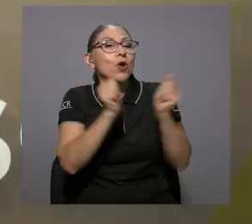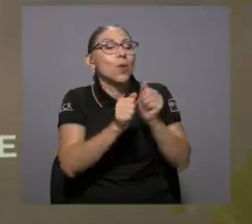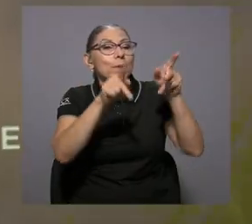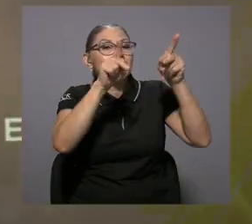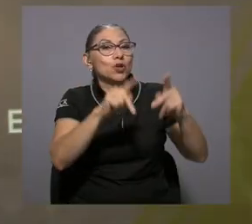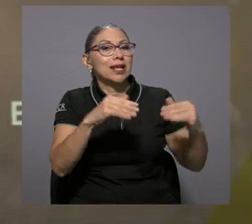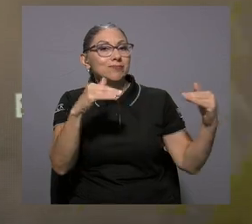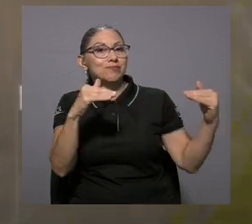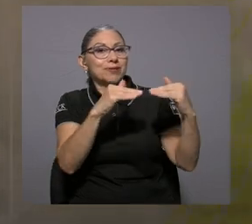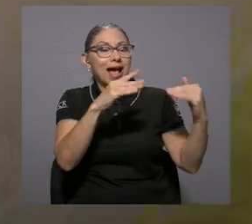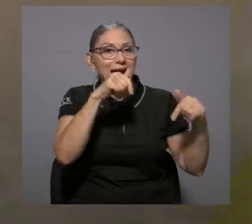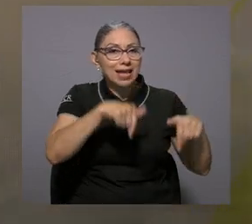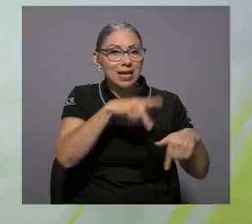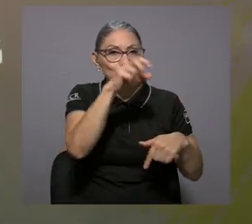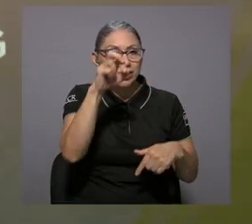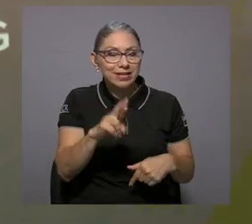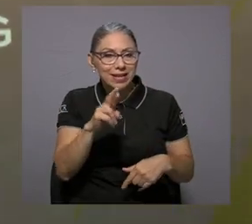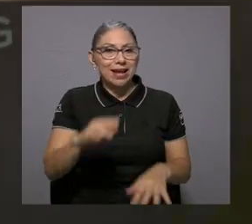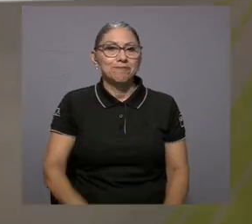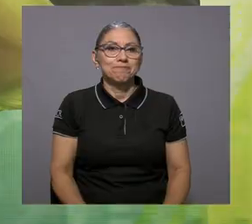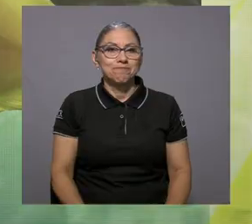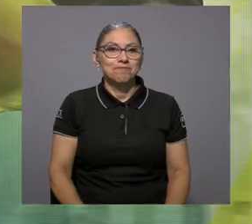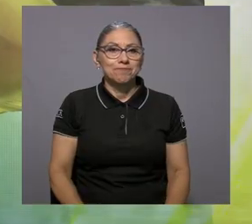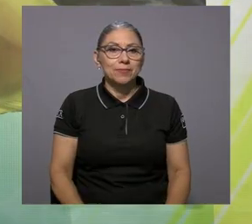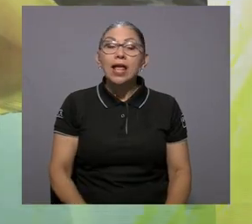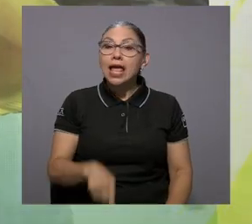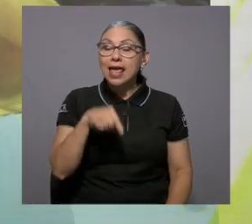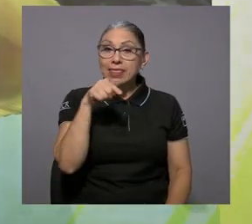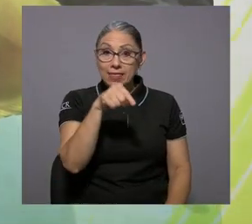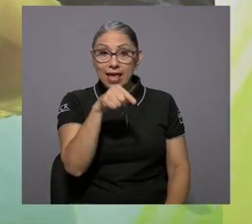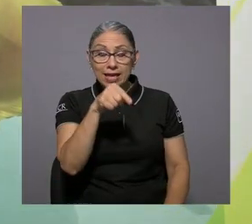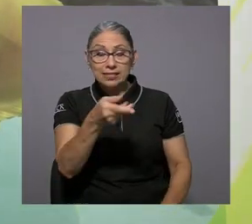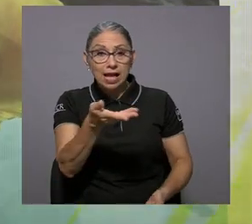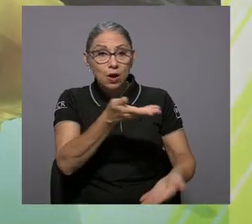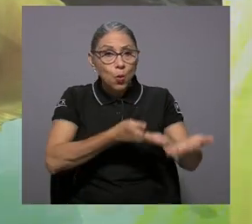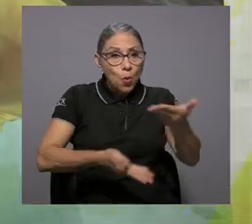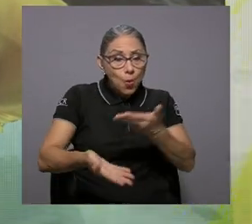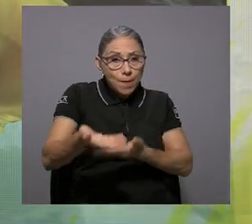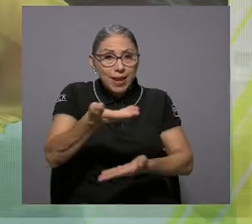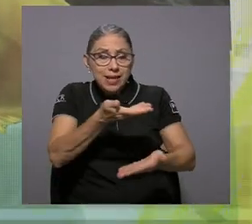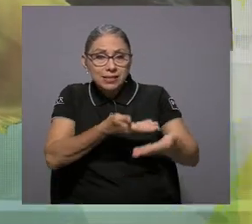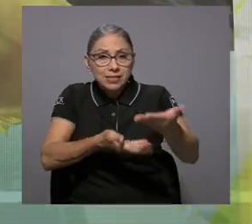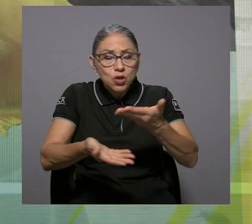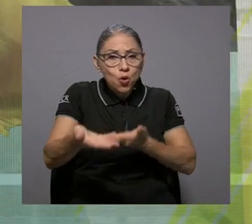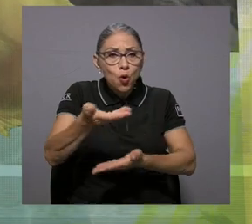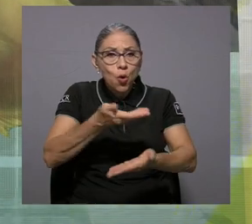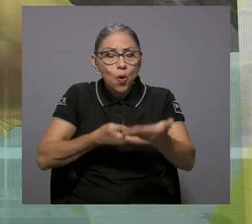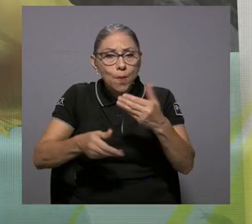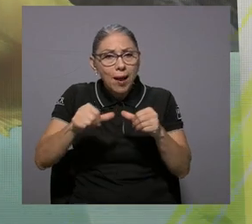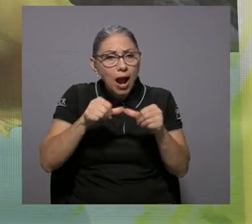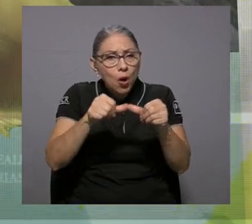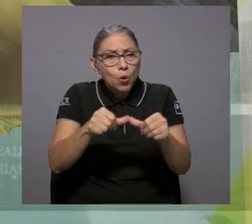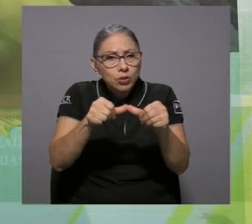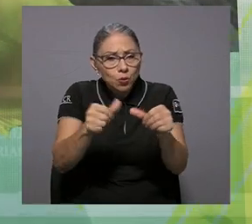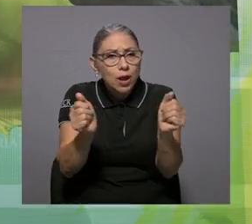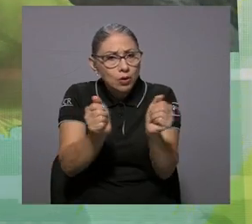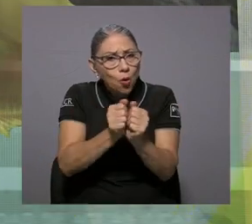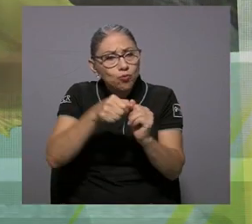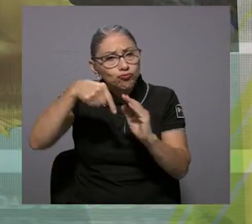Rica. Desde esa cooperación, ¿Va a continuar con esa profundización,